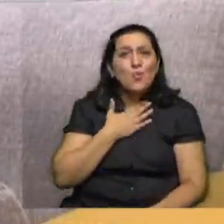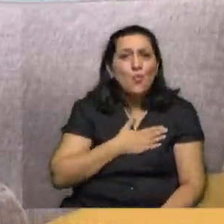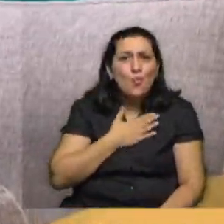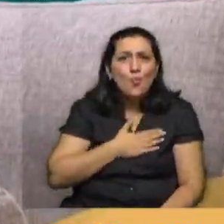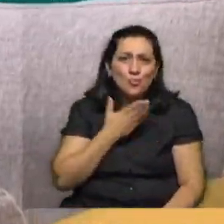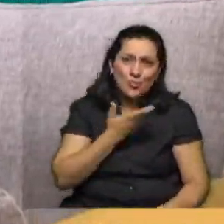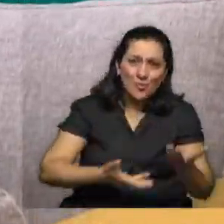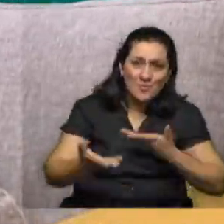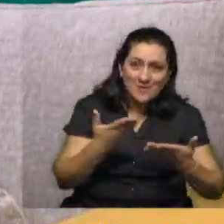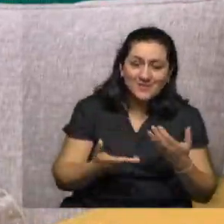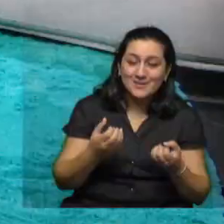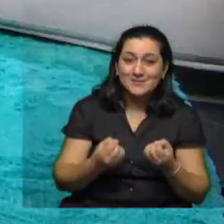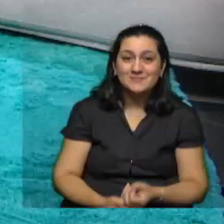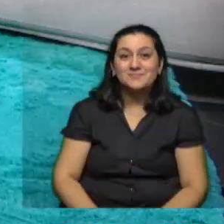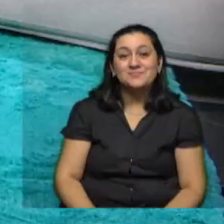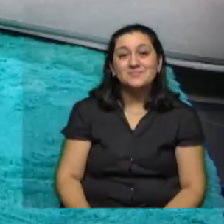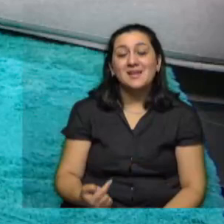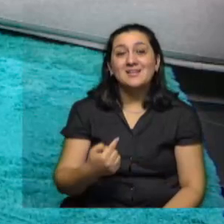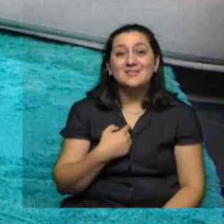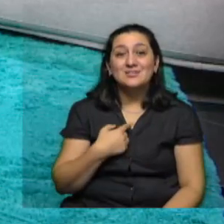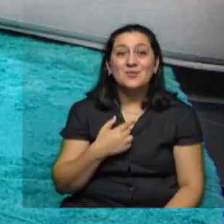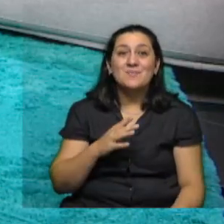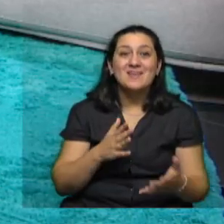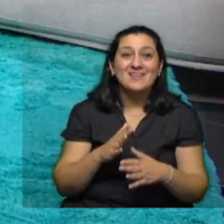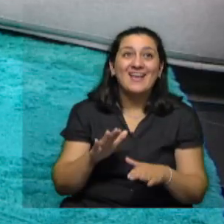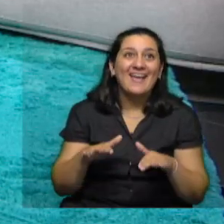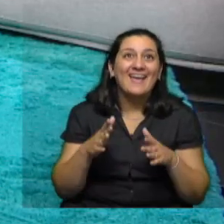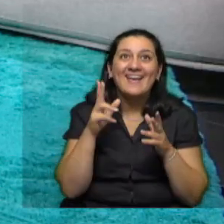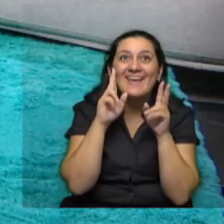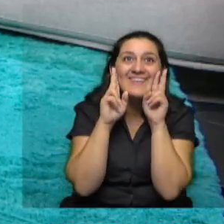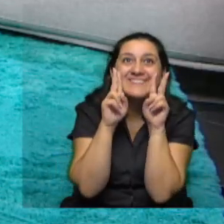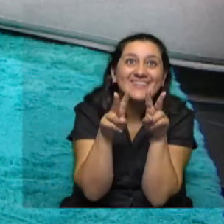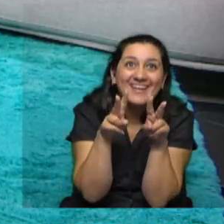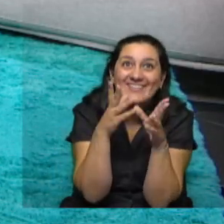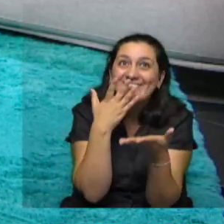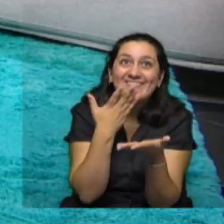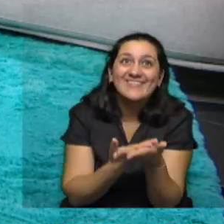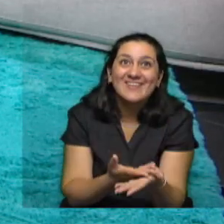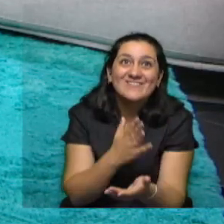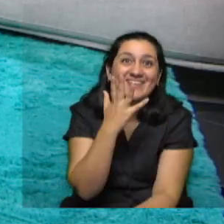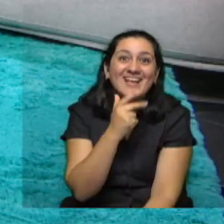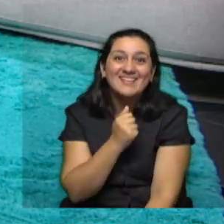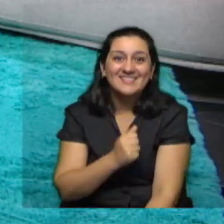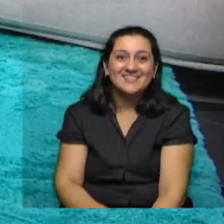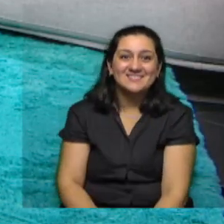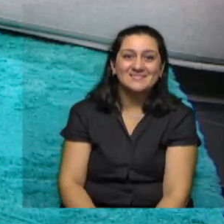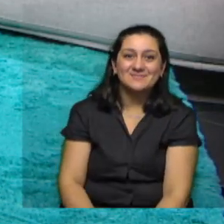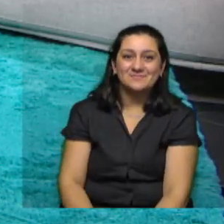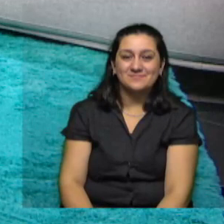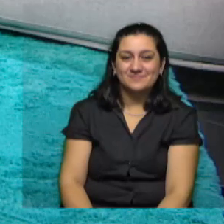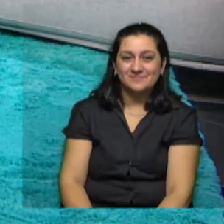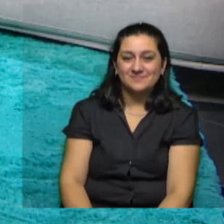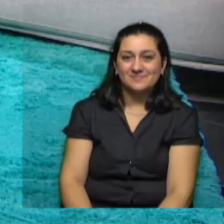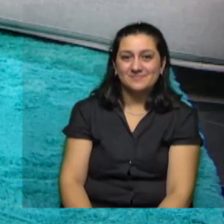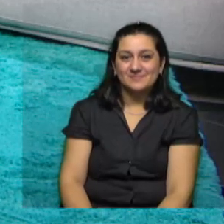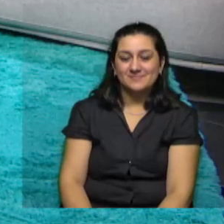ustedes. Y bueno, yo soy como guacha chico, veo todo esto. Veo más. Agarrando para no ver. Sí, exacto, me estoy